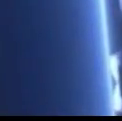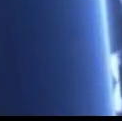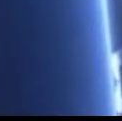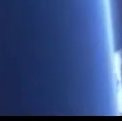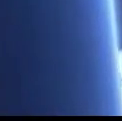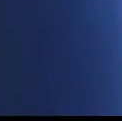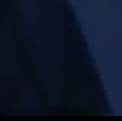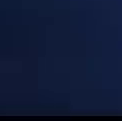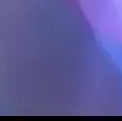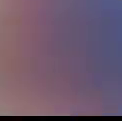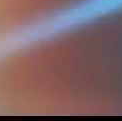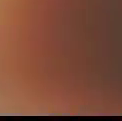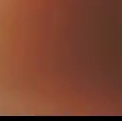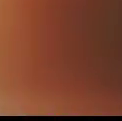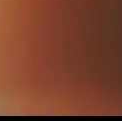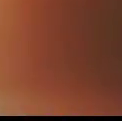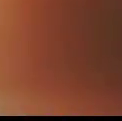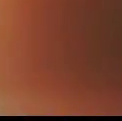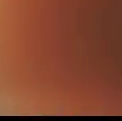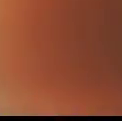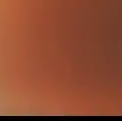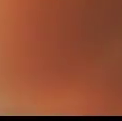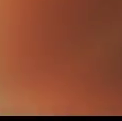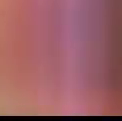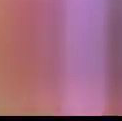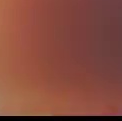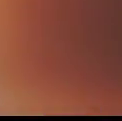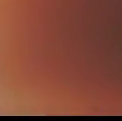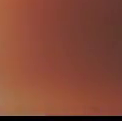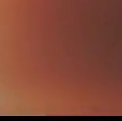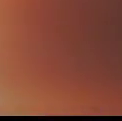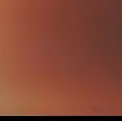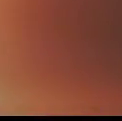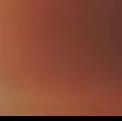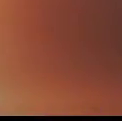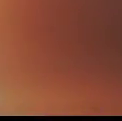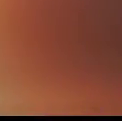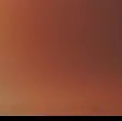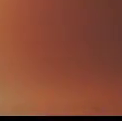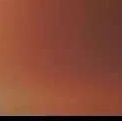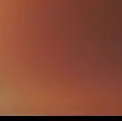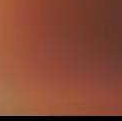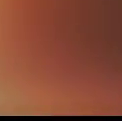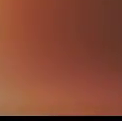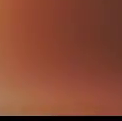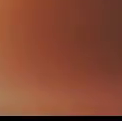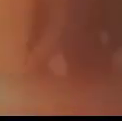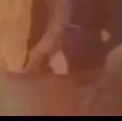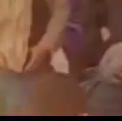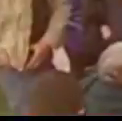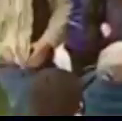va contigo a reír. Ecuador está aquí.